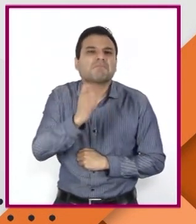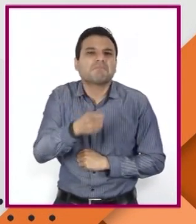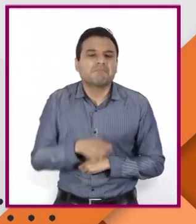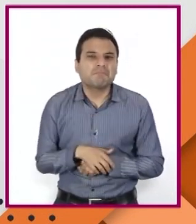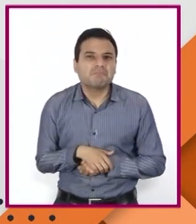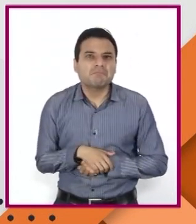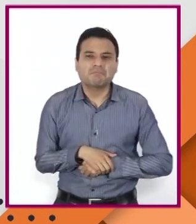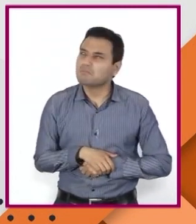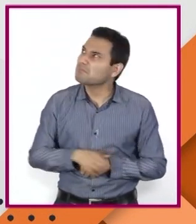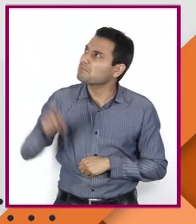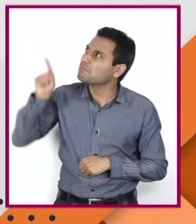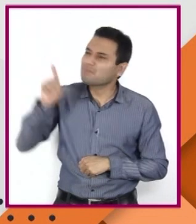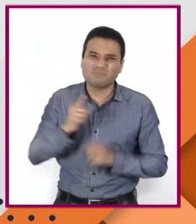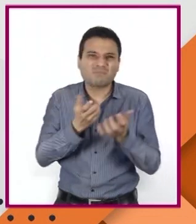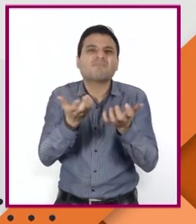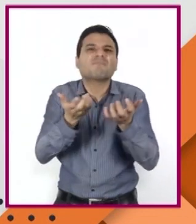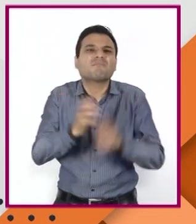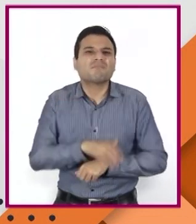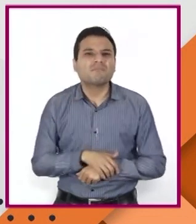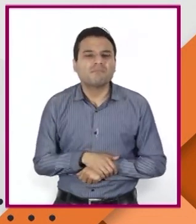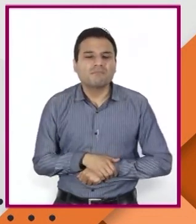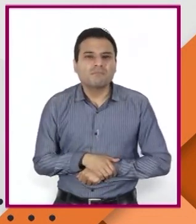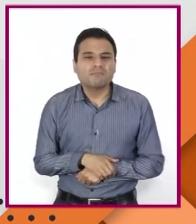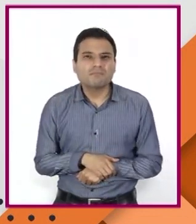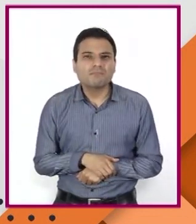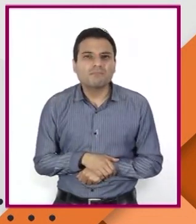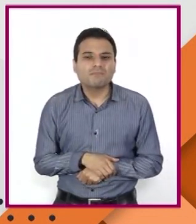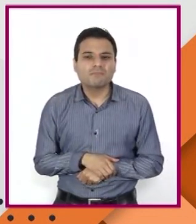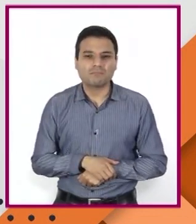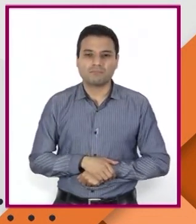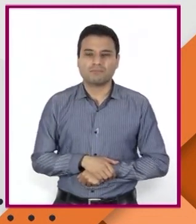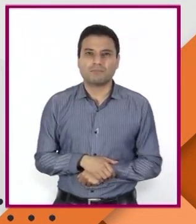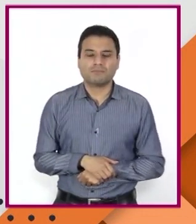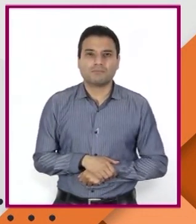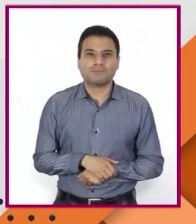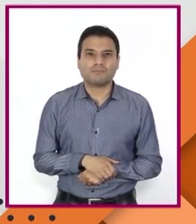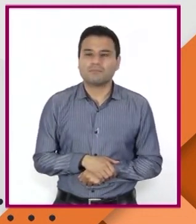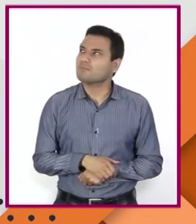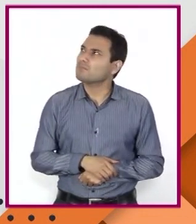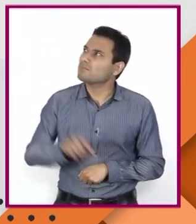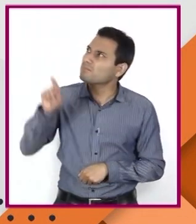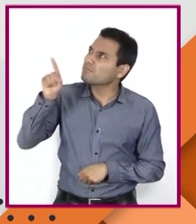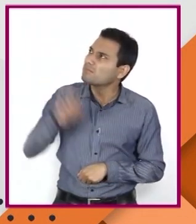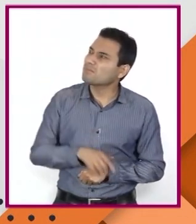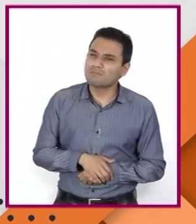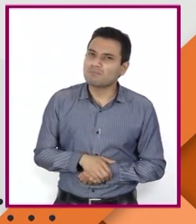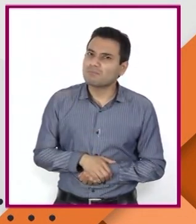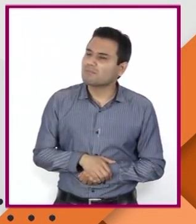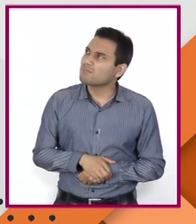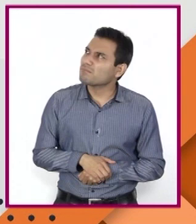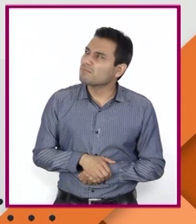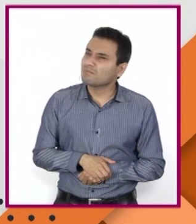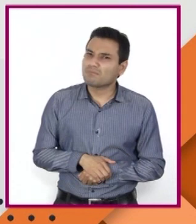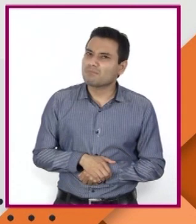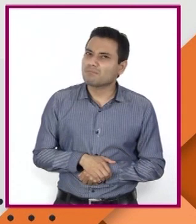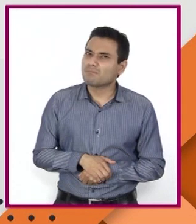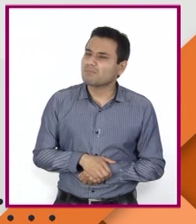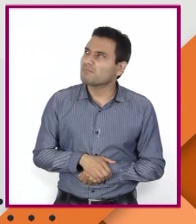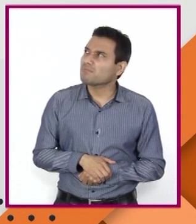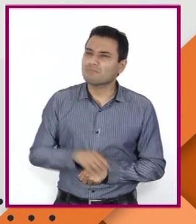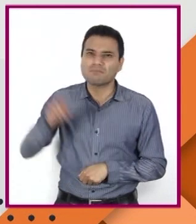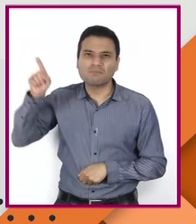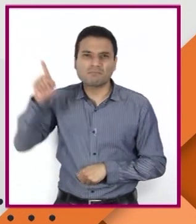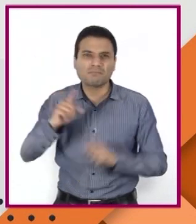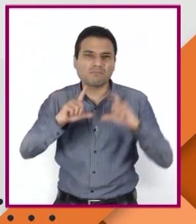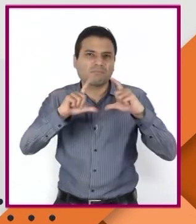¿Qué acciones están realizando las personas en la fotografía? ¿Cuál es la relación entre la fotografía y la Gran